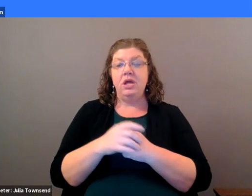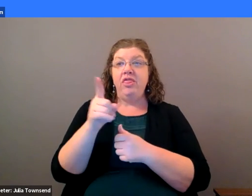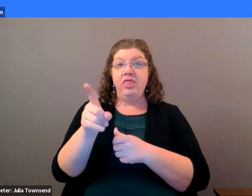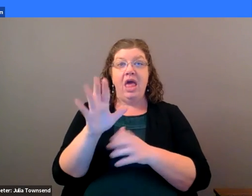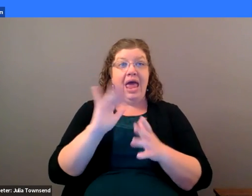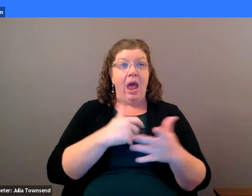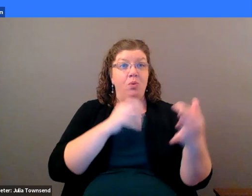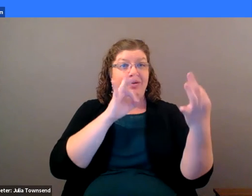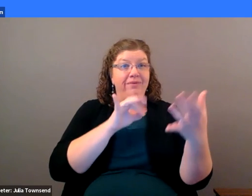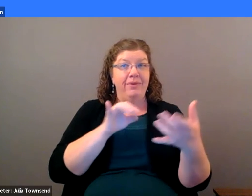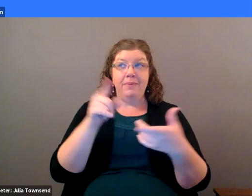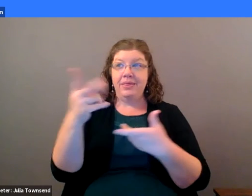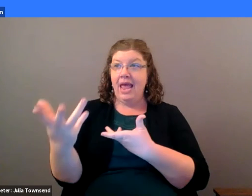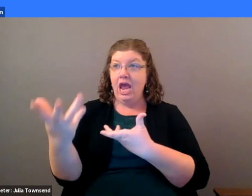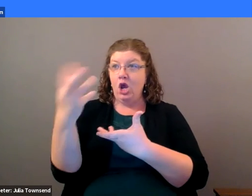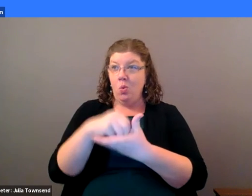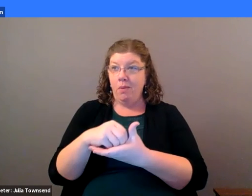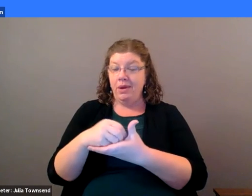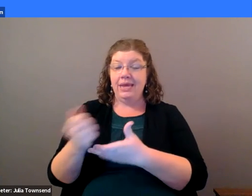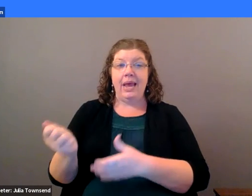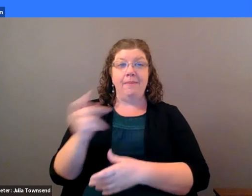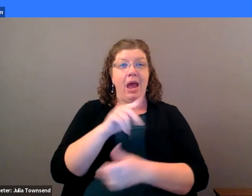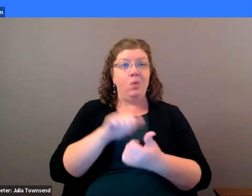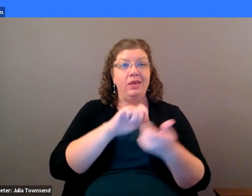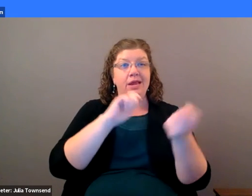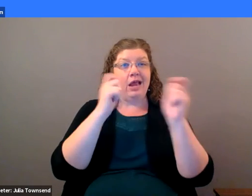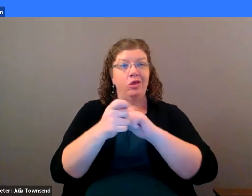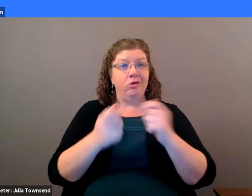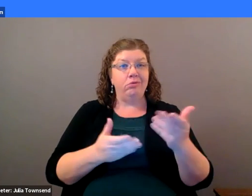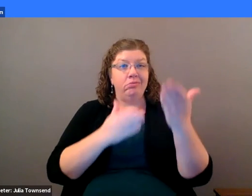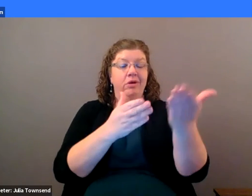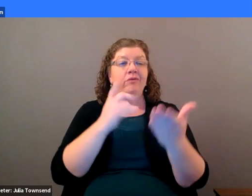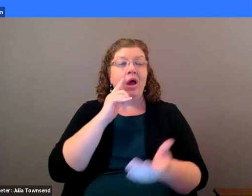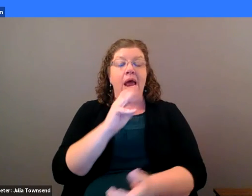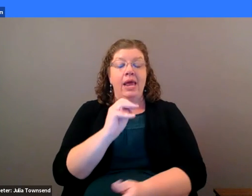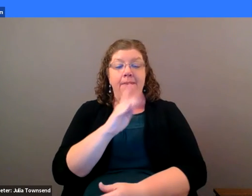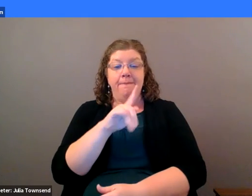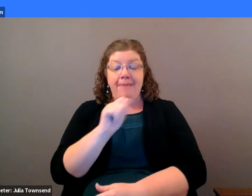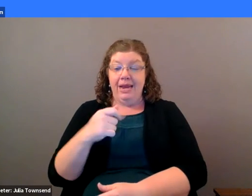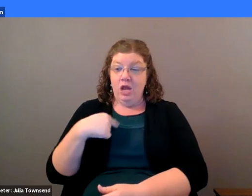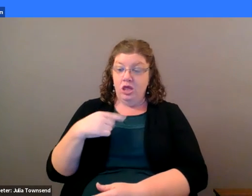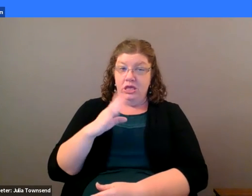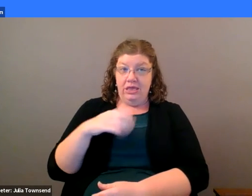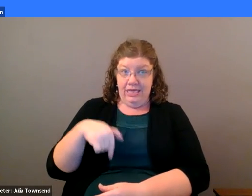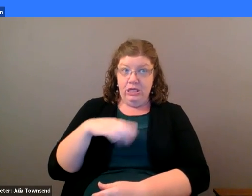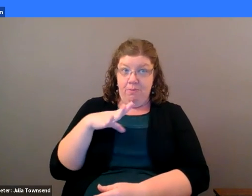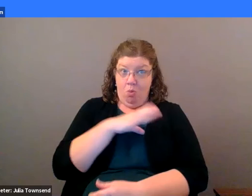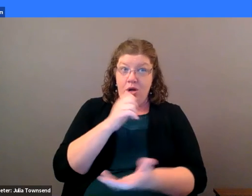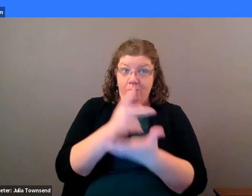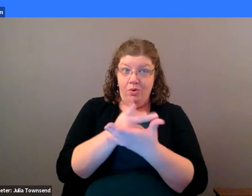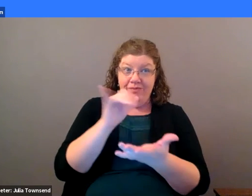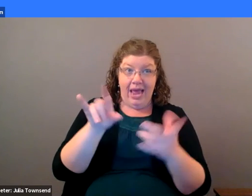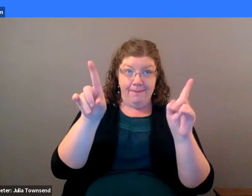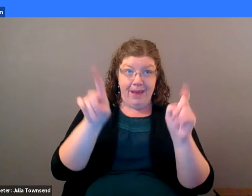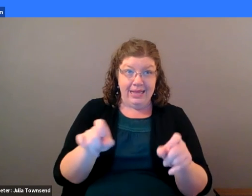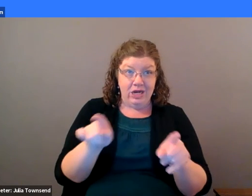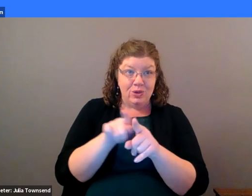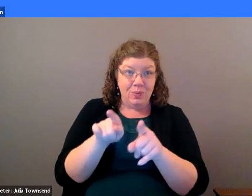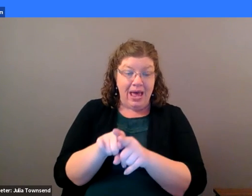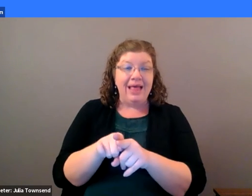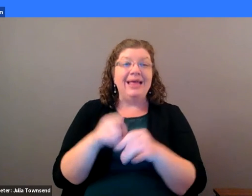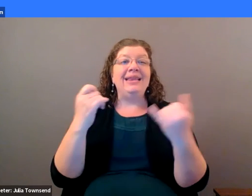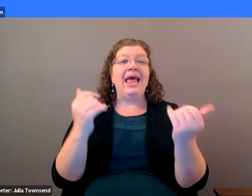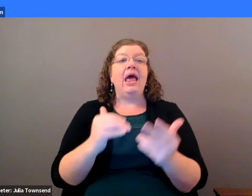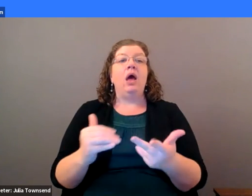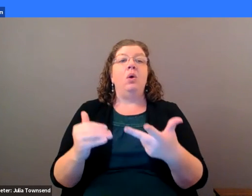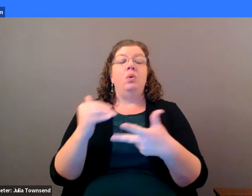Y pues ellos integraron los comentarios de nuestro personal y regresaron con una versión